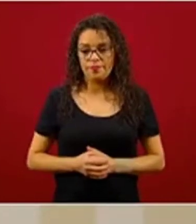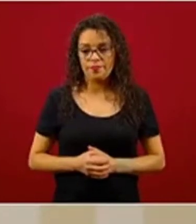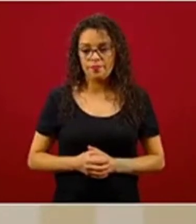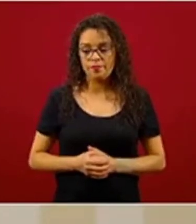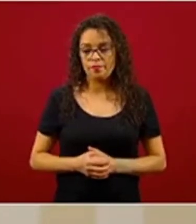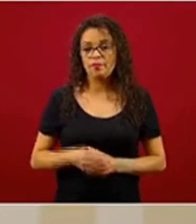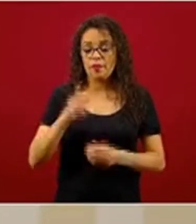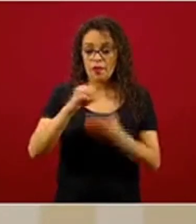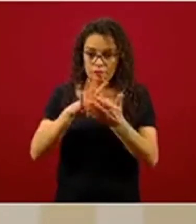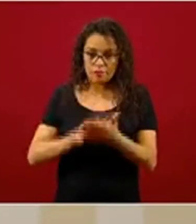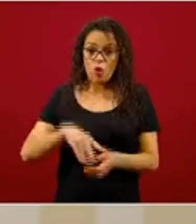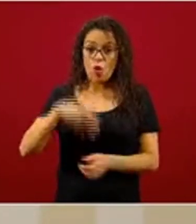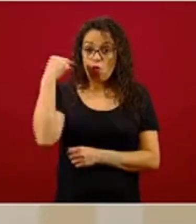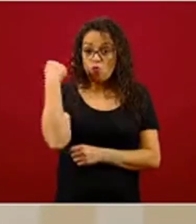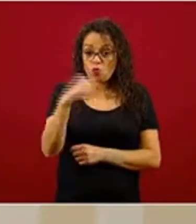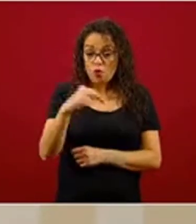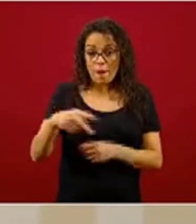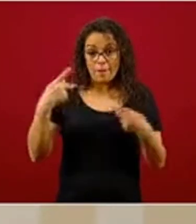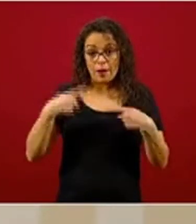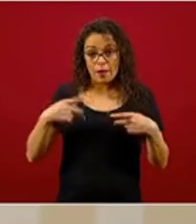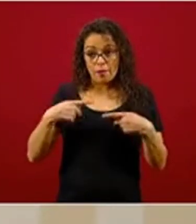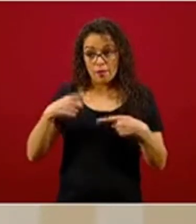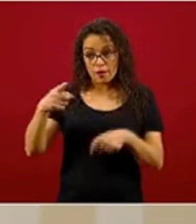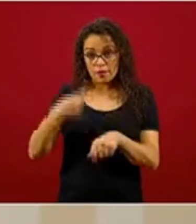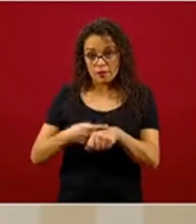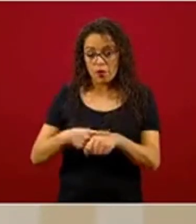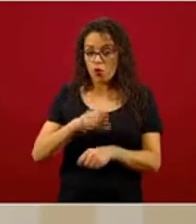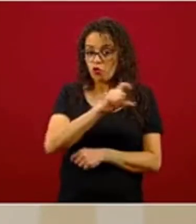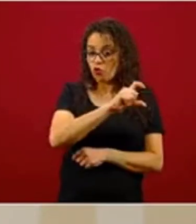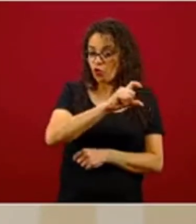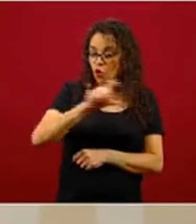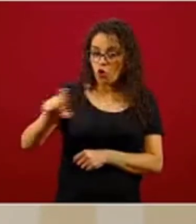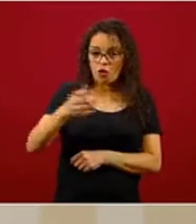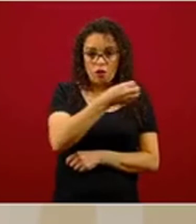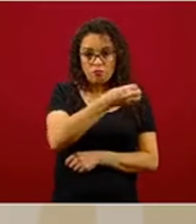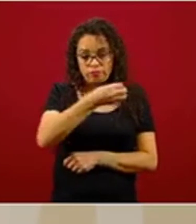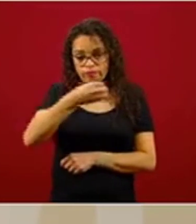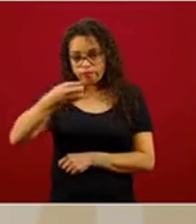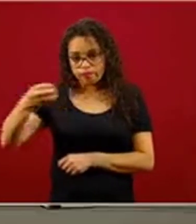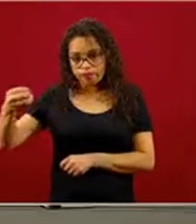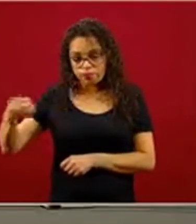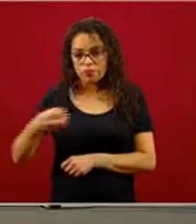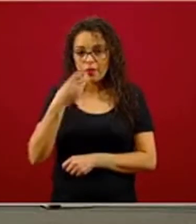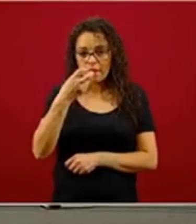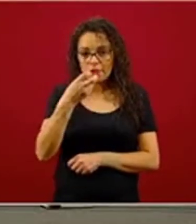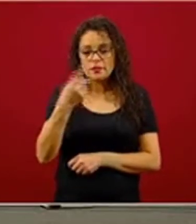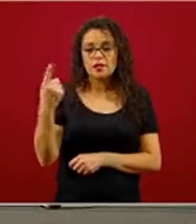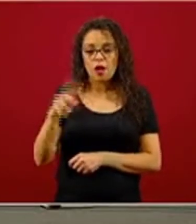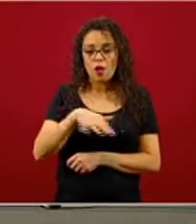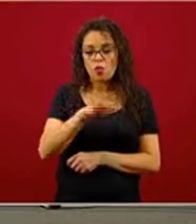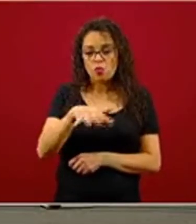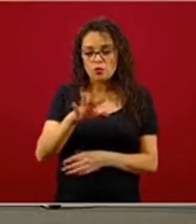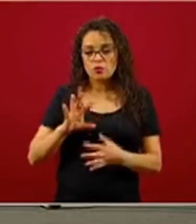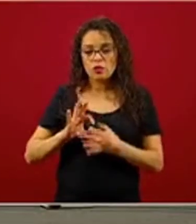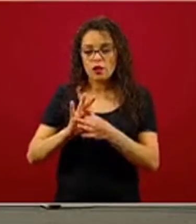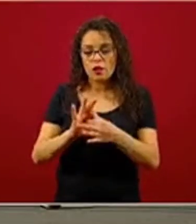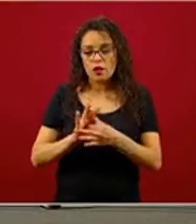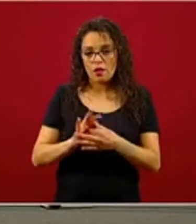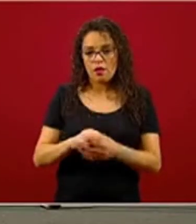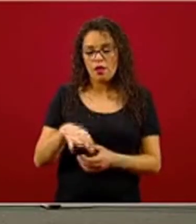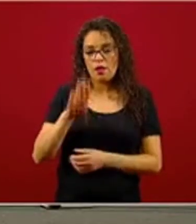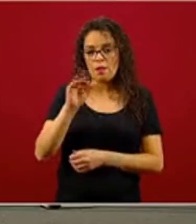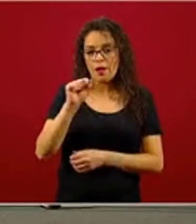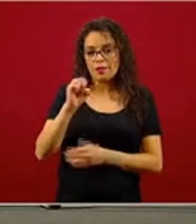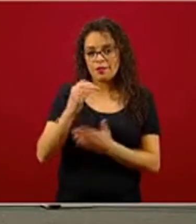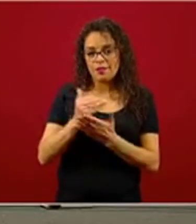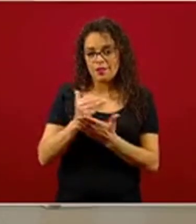nombre completo de la persona, podemos hacer un match entre la base de datos de laboratorios privados y la base de datos del